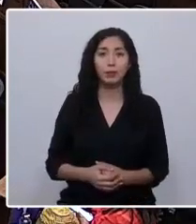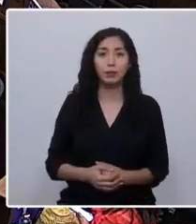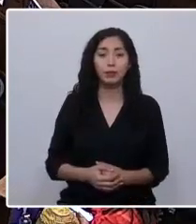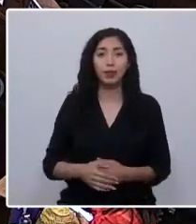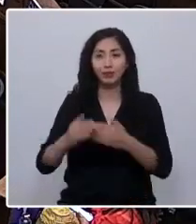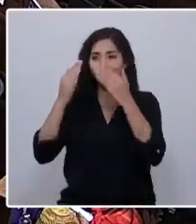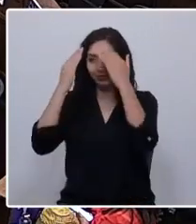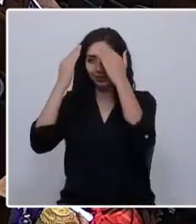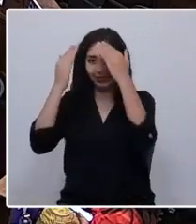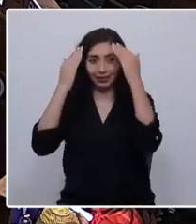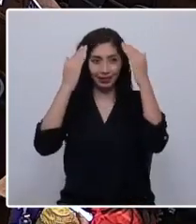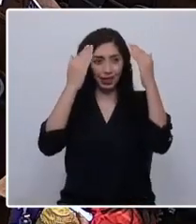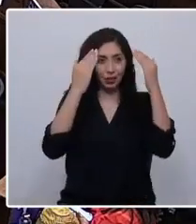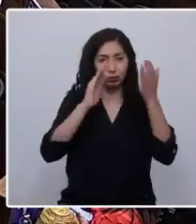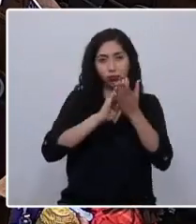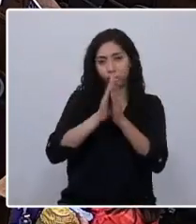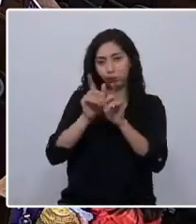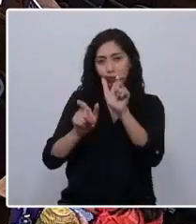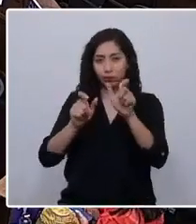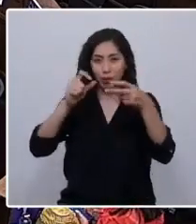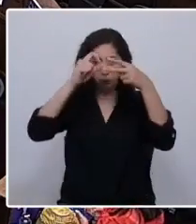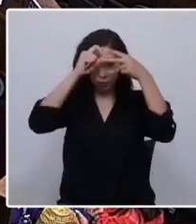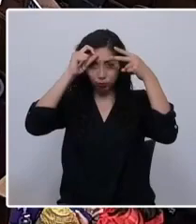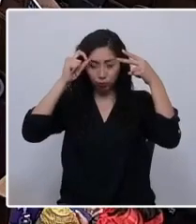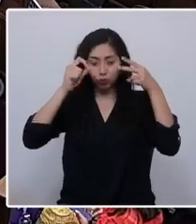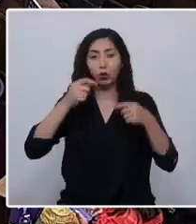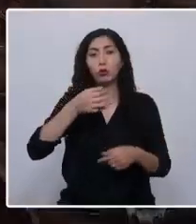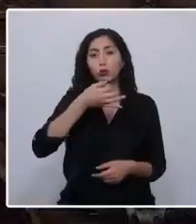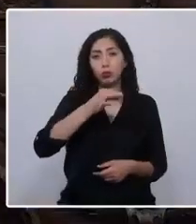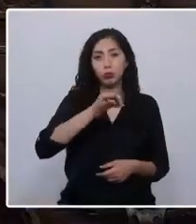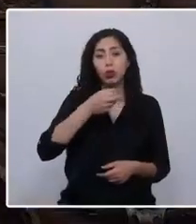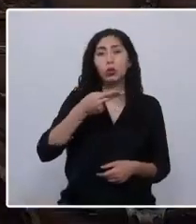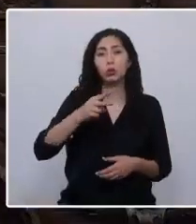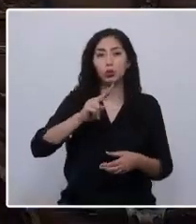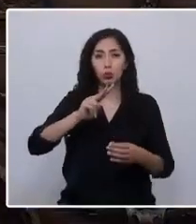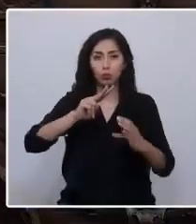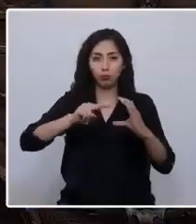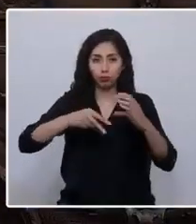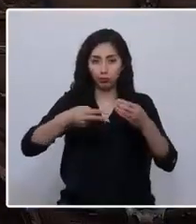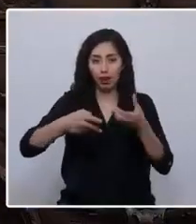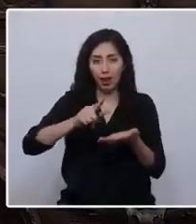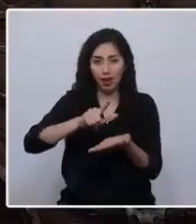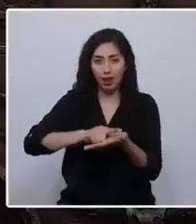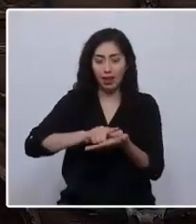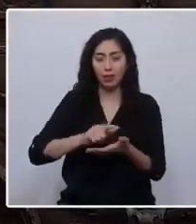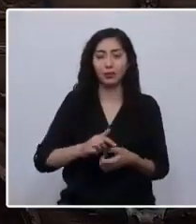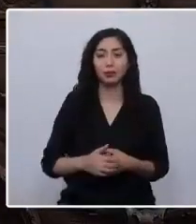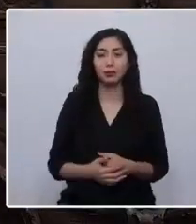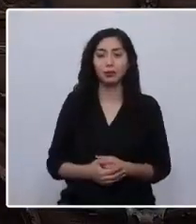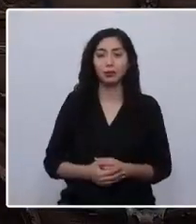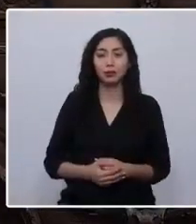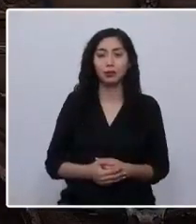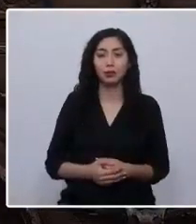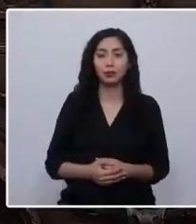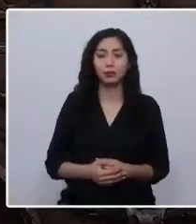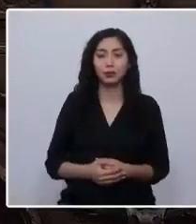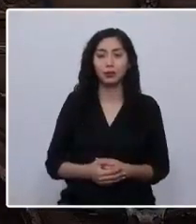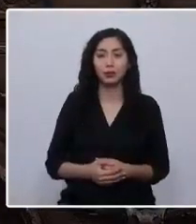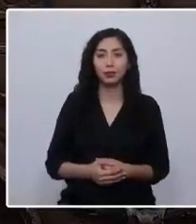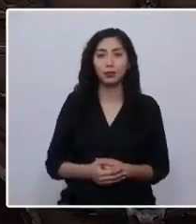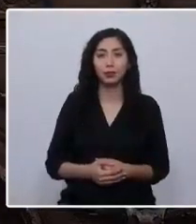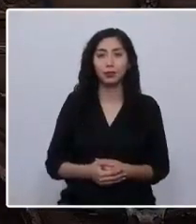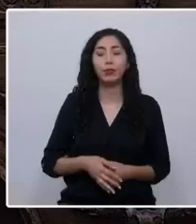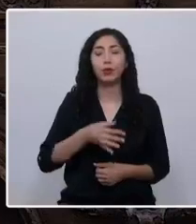Saluda a Yantan Puche, Mapuche Zungunmu, Conguay Maputamlelu, Alketulelu. Incheta Mantan e Indetuit, Famtam Lepayin,